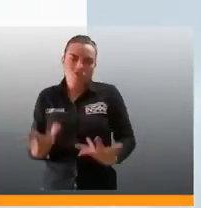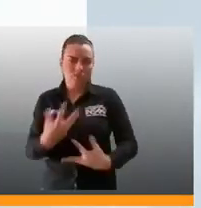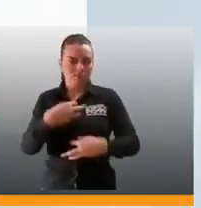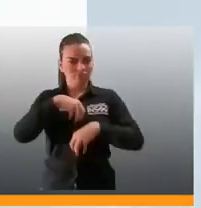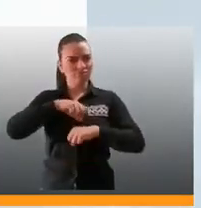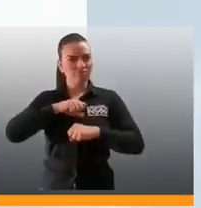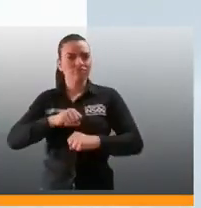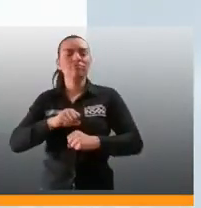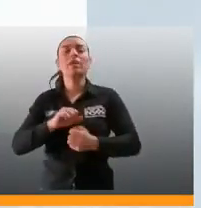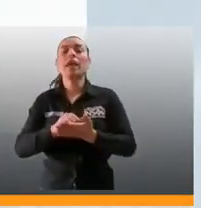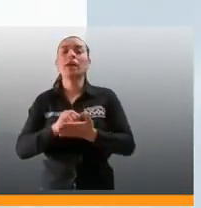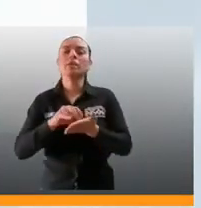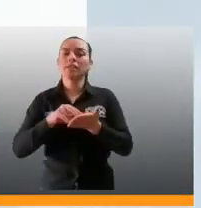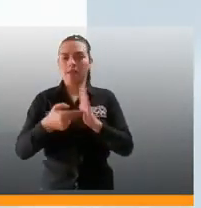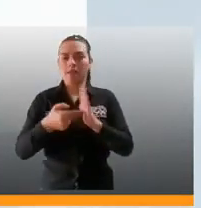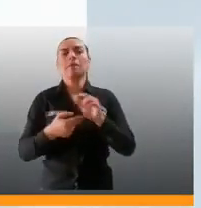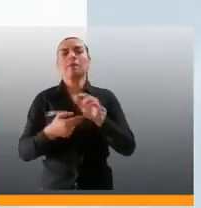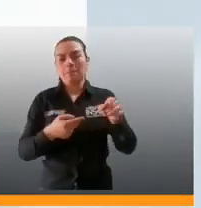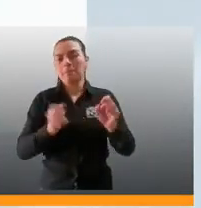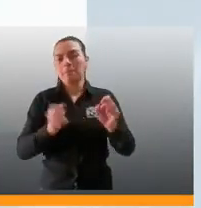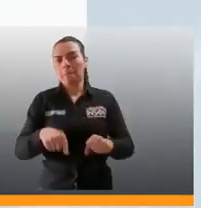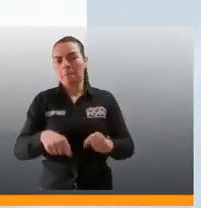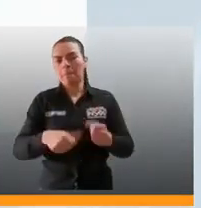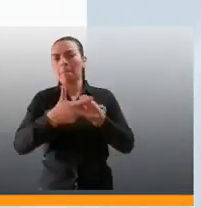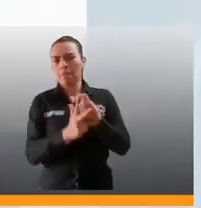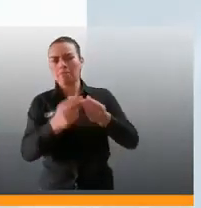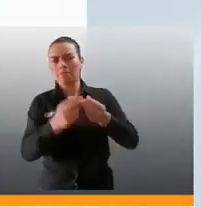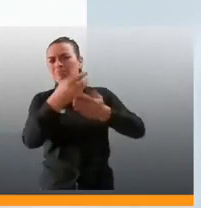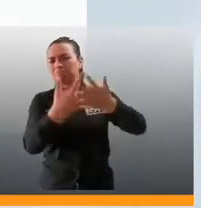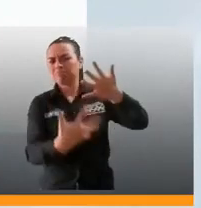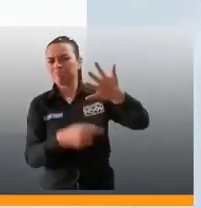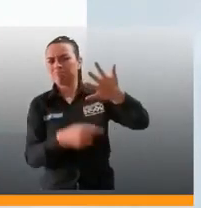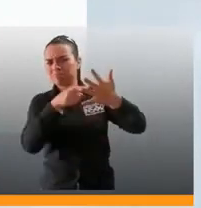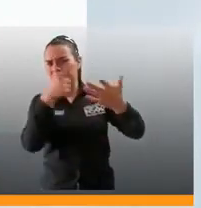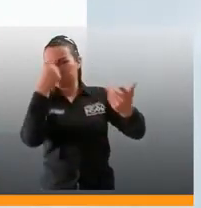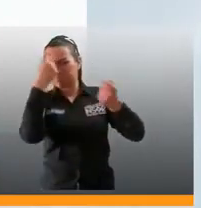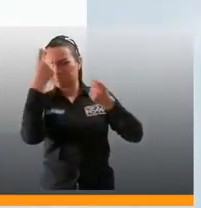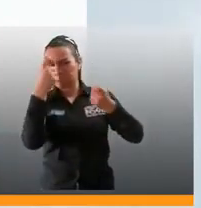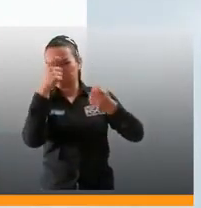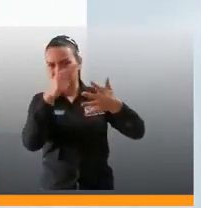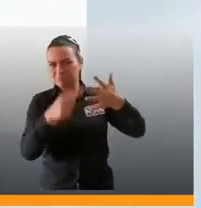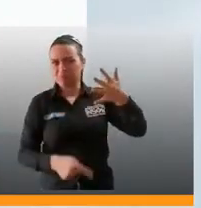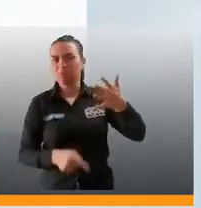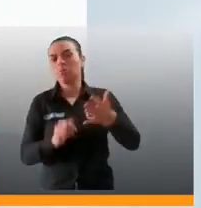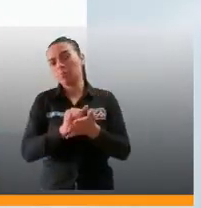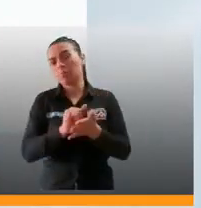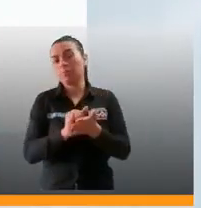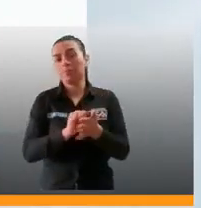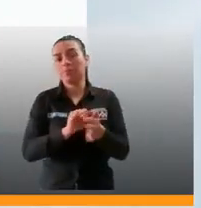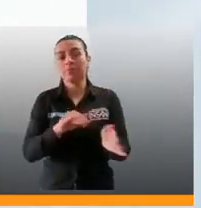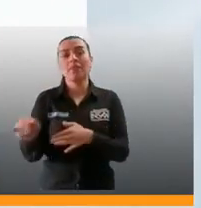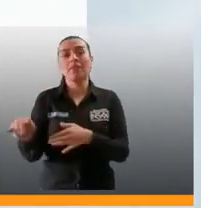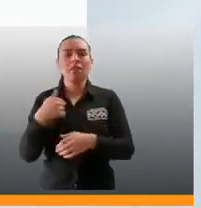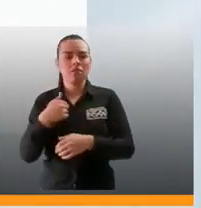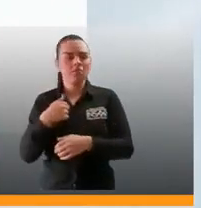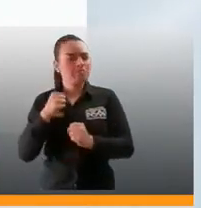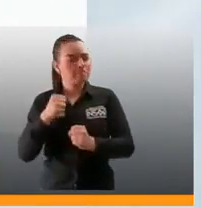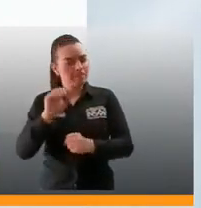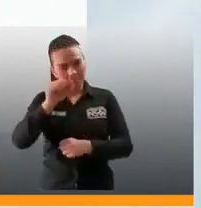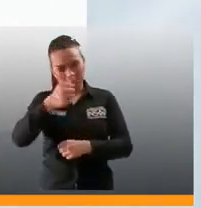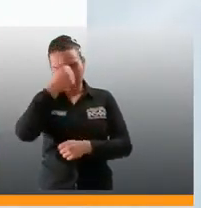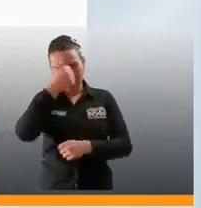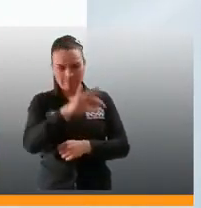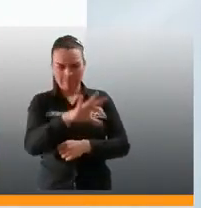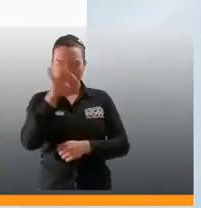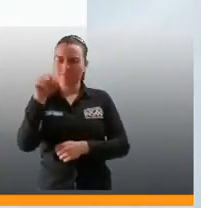utilizar muchas herramientas y muchas estrategias. Una, digamos, que utilizo mucho es al principio